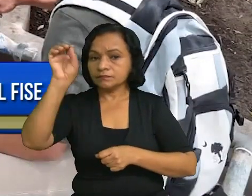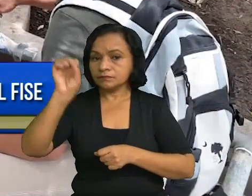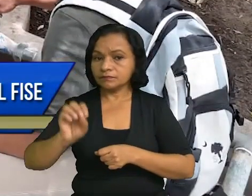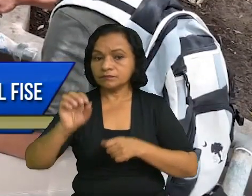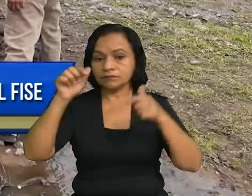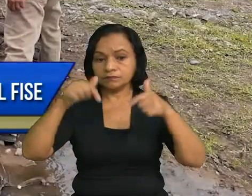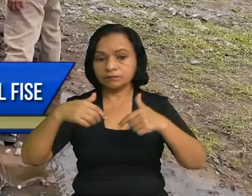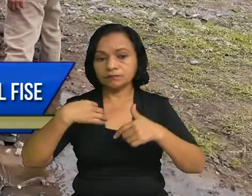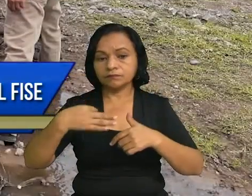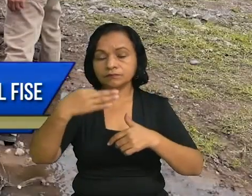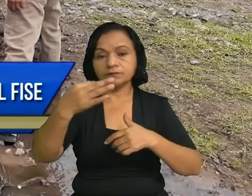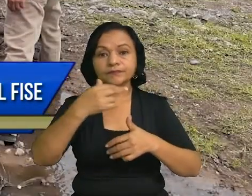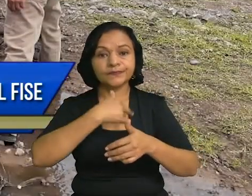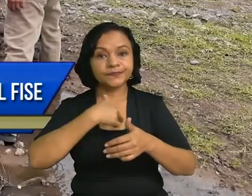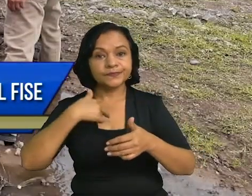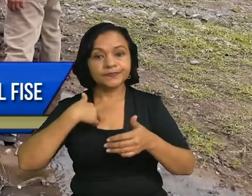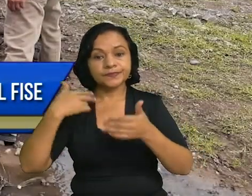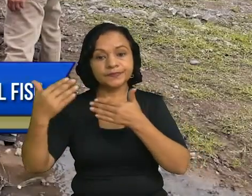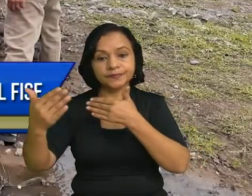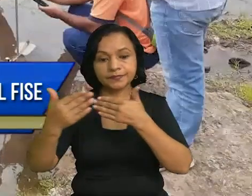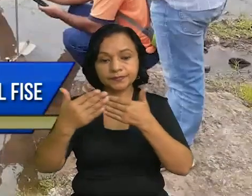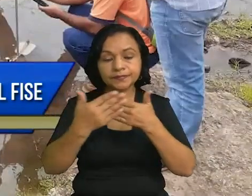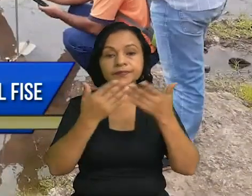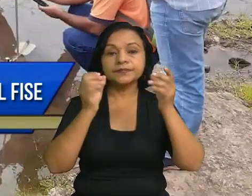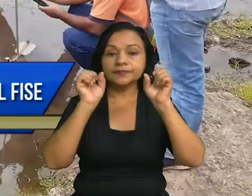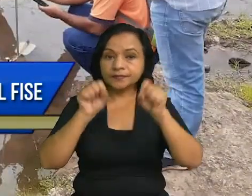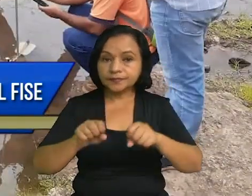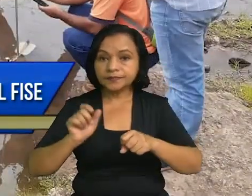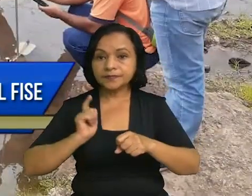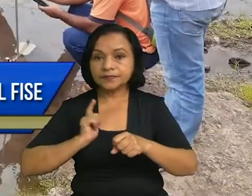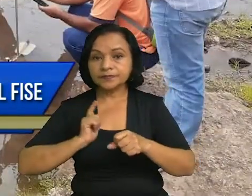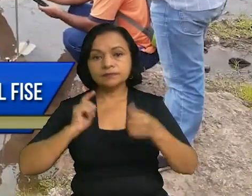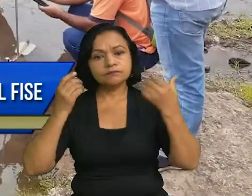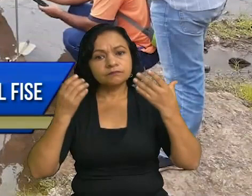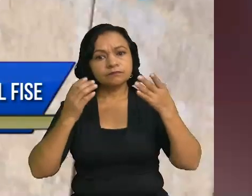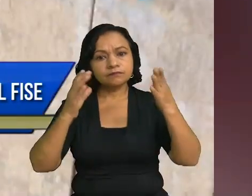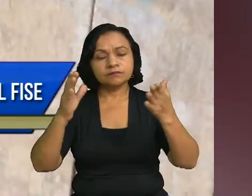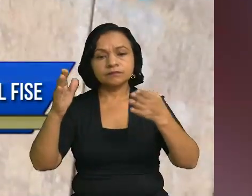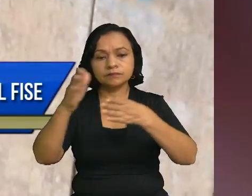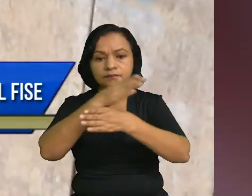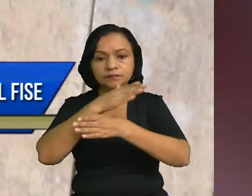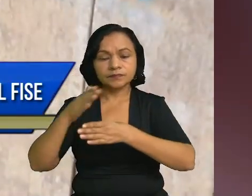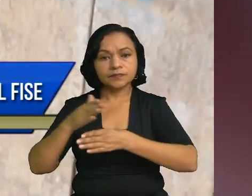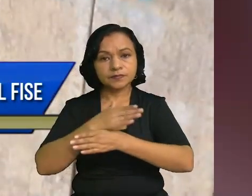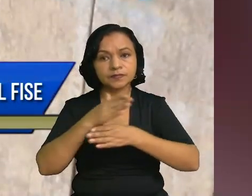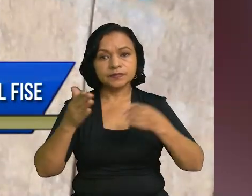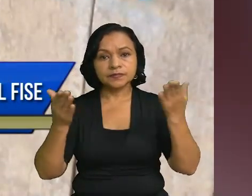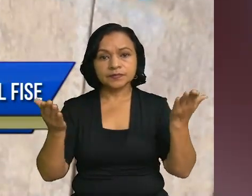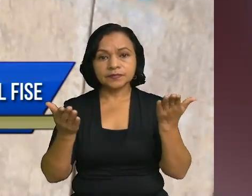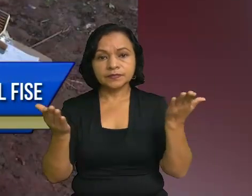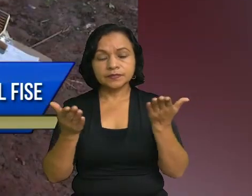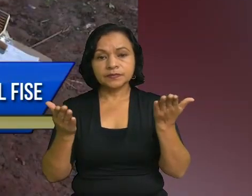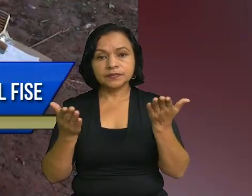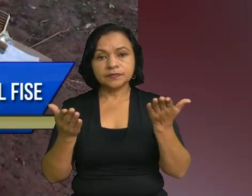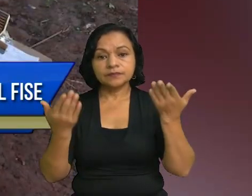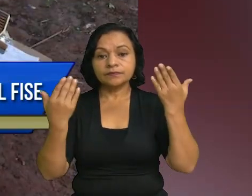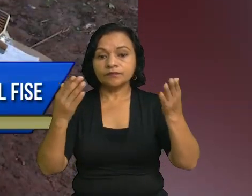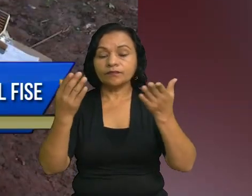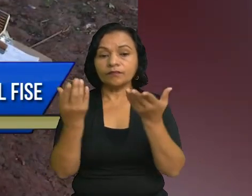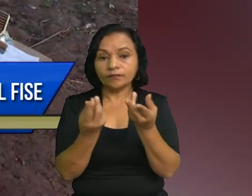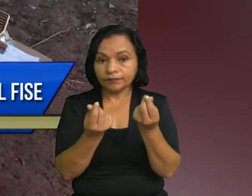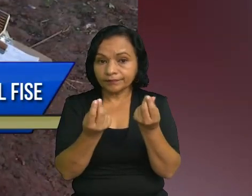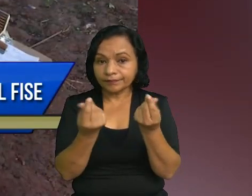nosotros nos vamos a acercar en la medida de lo posible las cosas son un poco distintos es decir además de la consecución de recursos